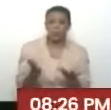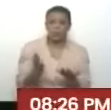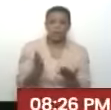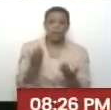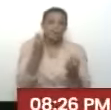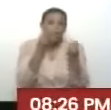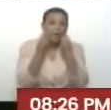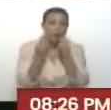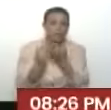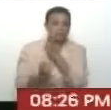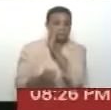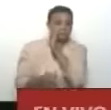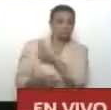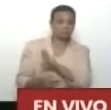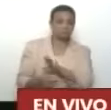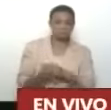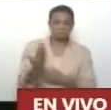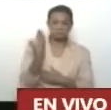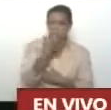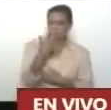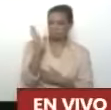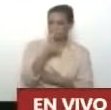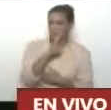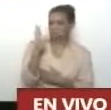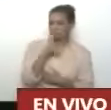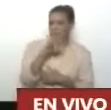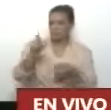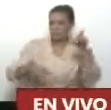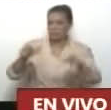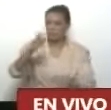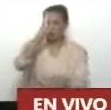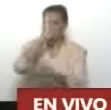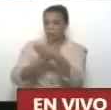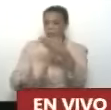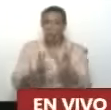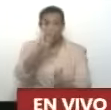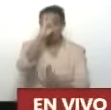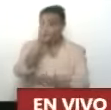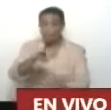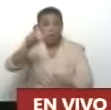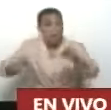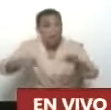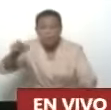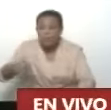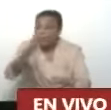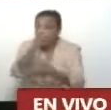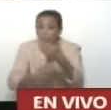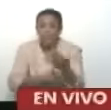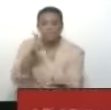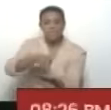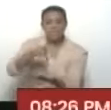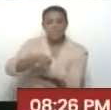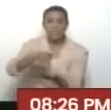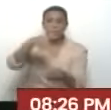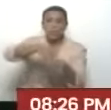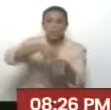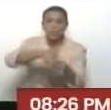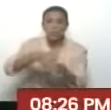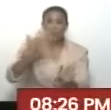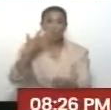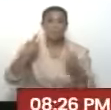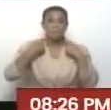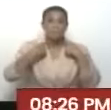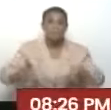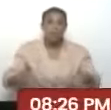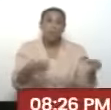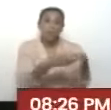cara. El pueblo les huele mal. Y nunca respetan la voluntad del pueblo. Si participan en una elección y pierden